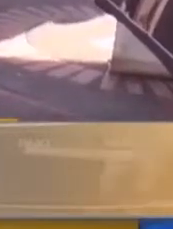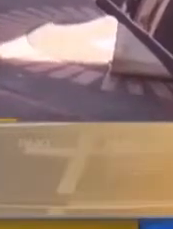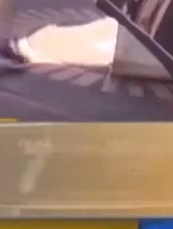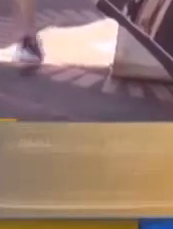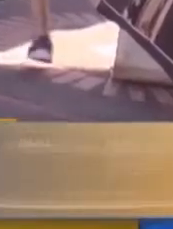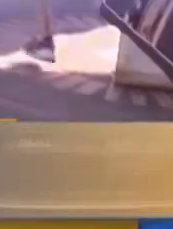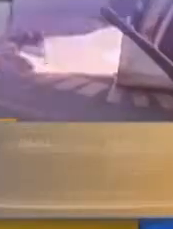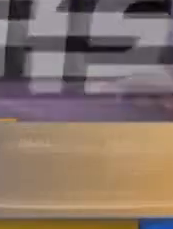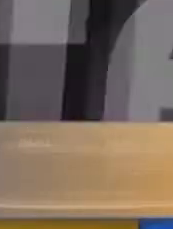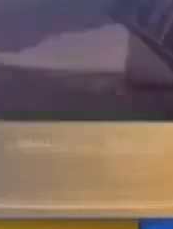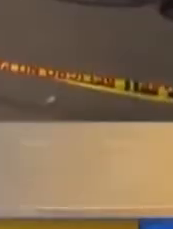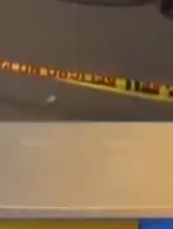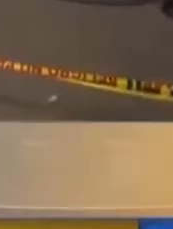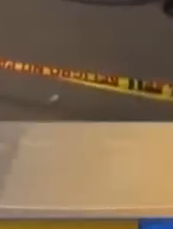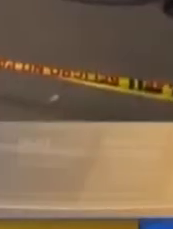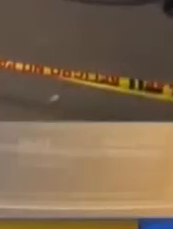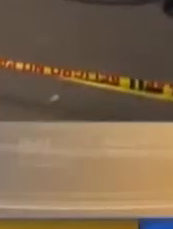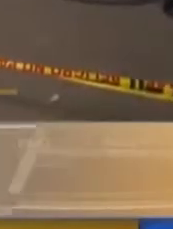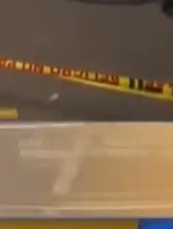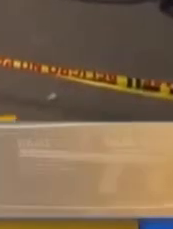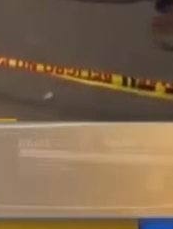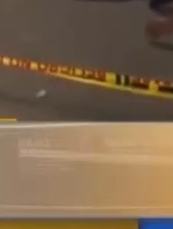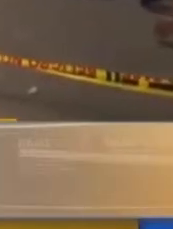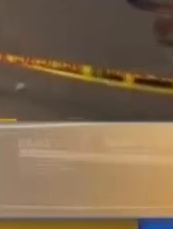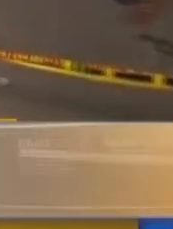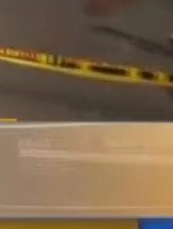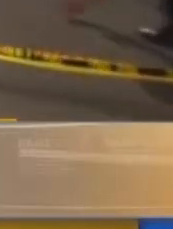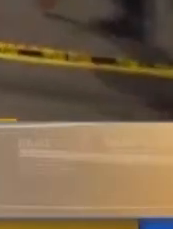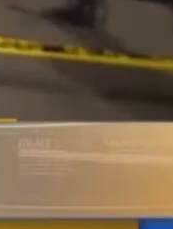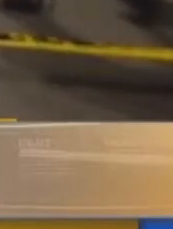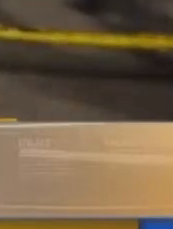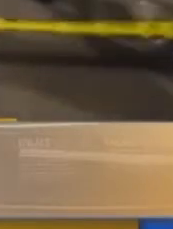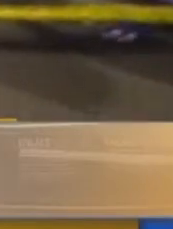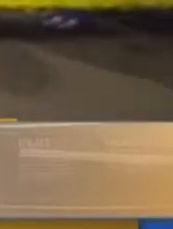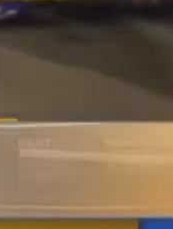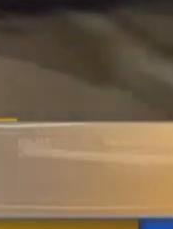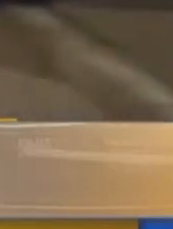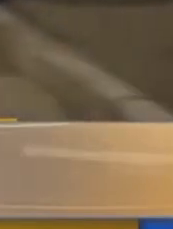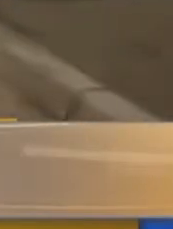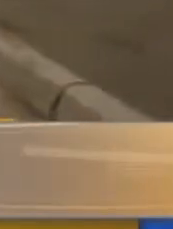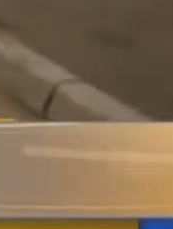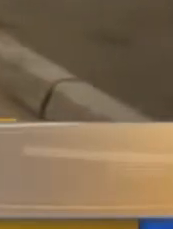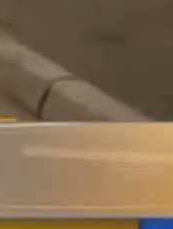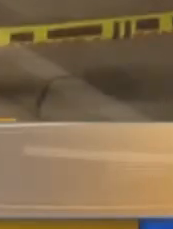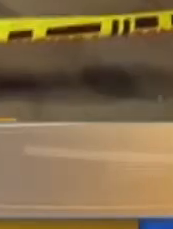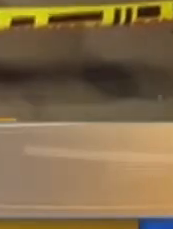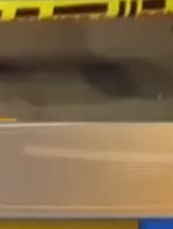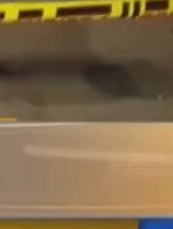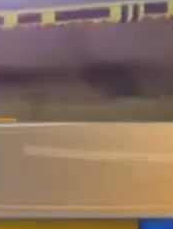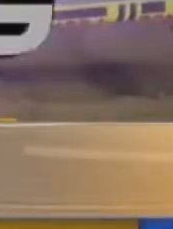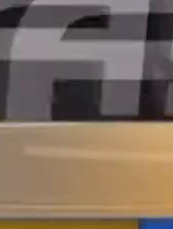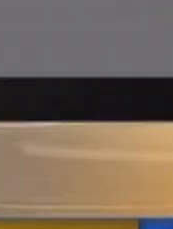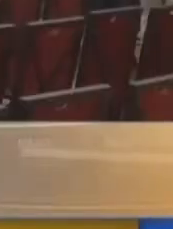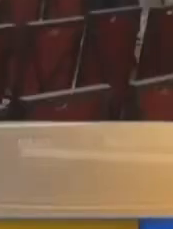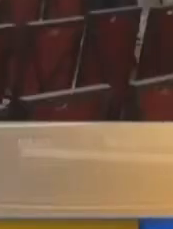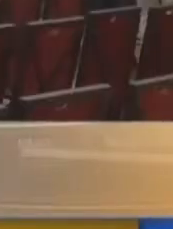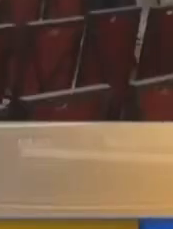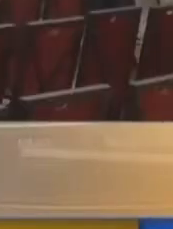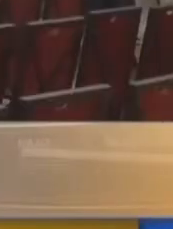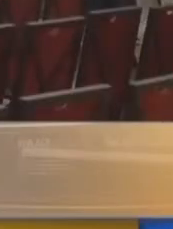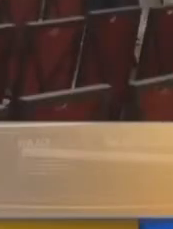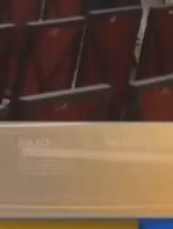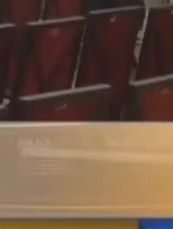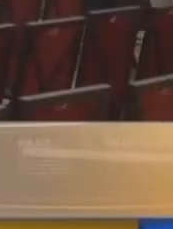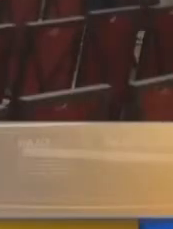entidades oficiales. Accidente de tránsito en la avenida 36 deja como resultado una persona gravemente herida. En